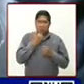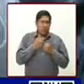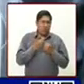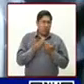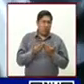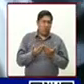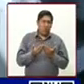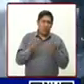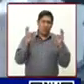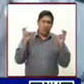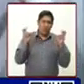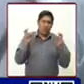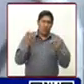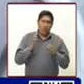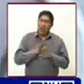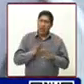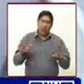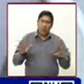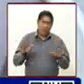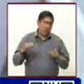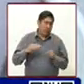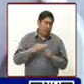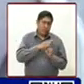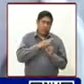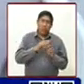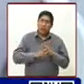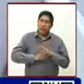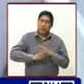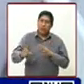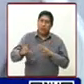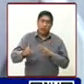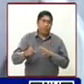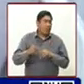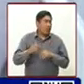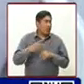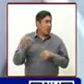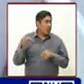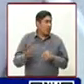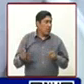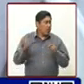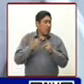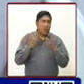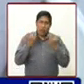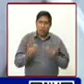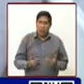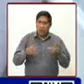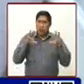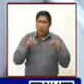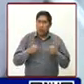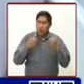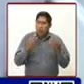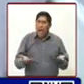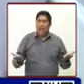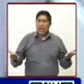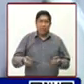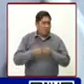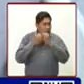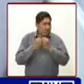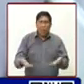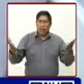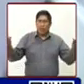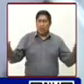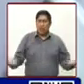nomás, está tipificado el delito. Él se ha dado a la fuga, que hasta el momento no ha aparecido, se ha